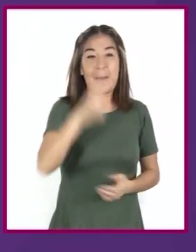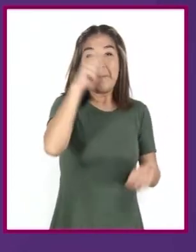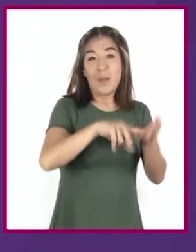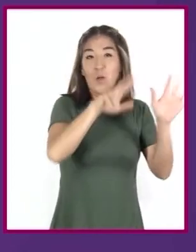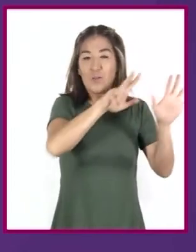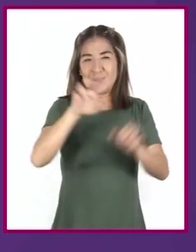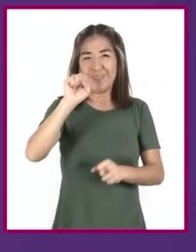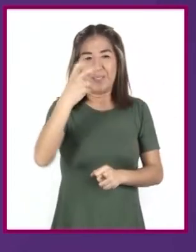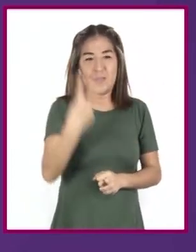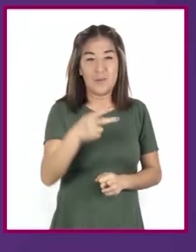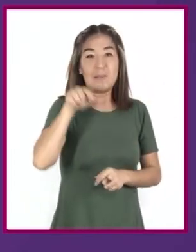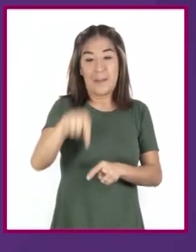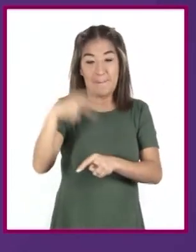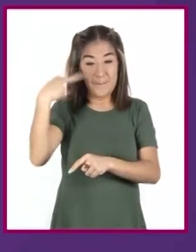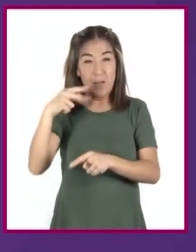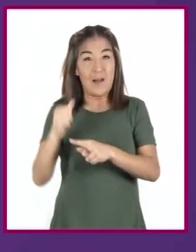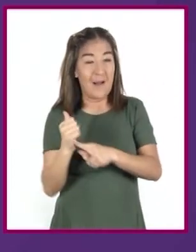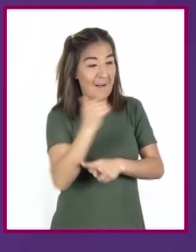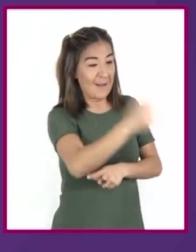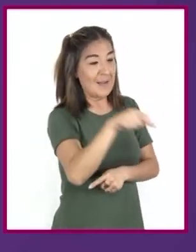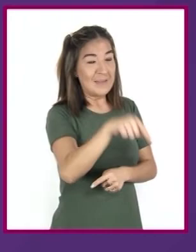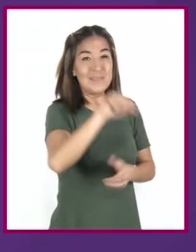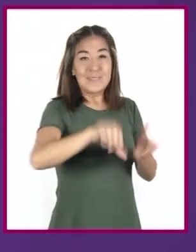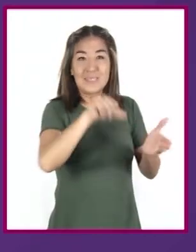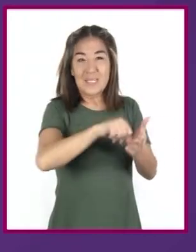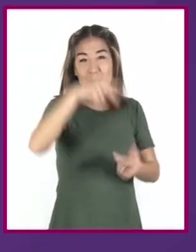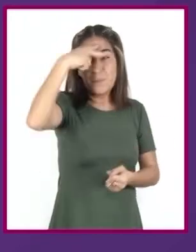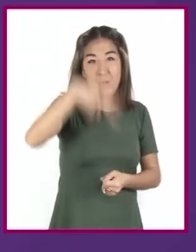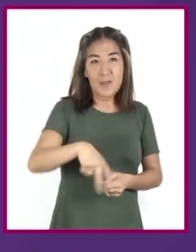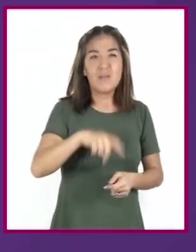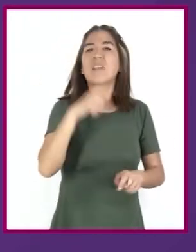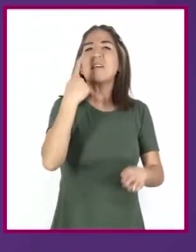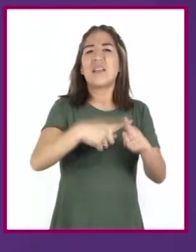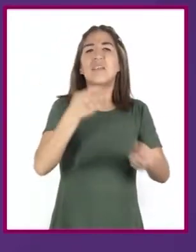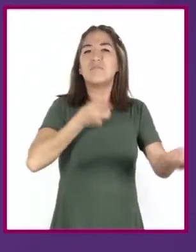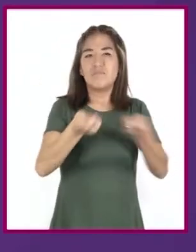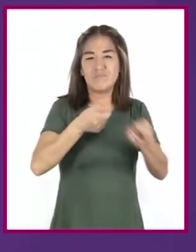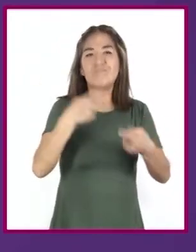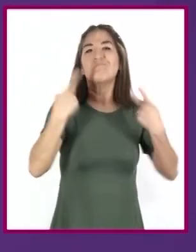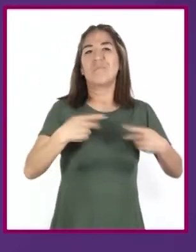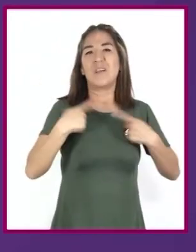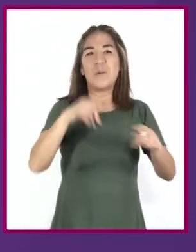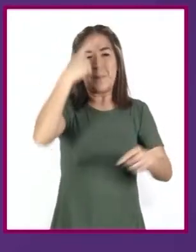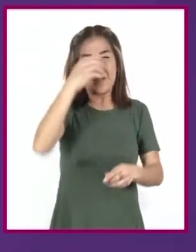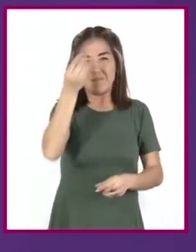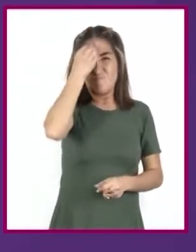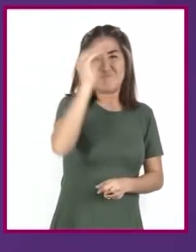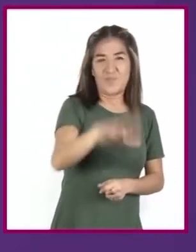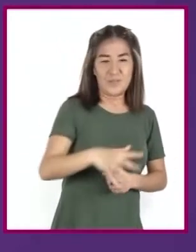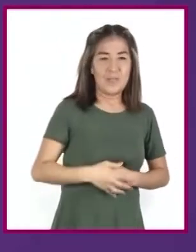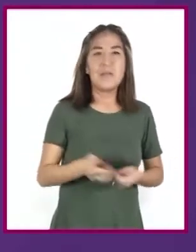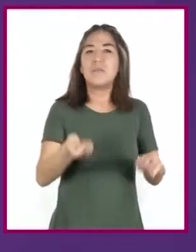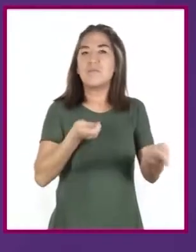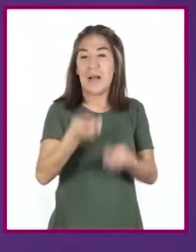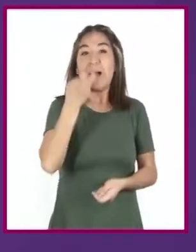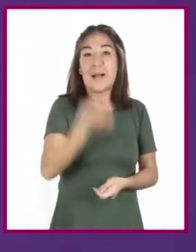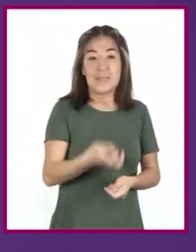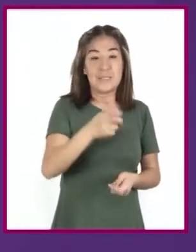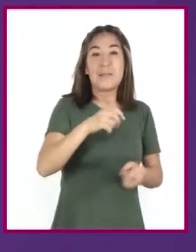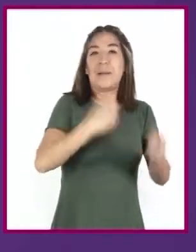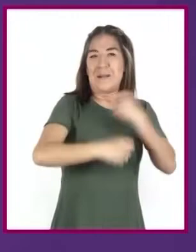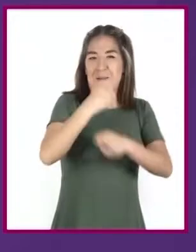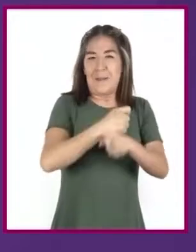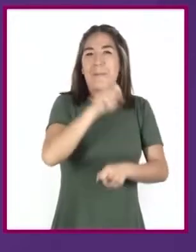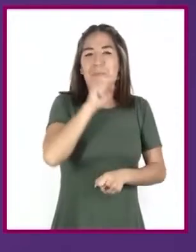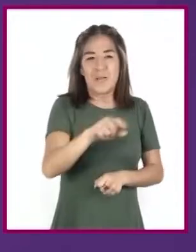puerto de Veracruz hacia el centro de México estaba controlado por los invasores. El 12 de abril de ese mismo año, Juárez